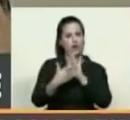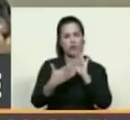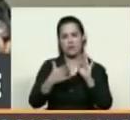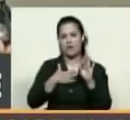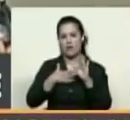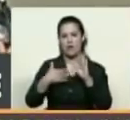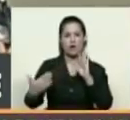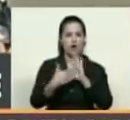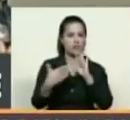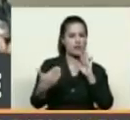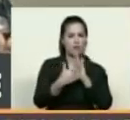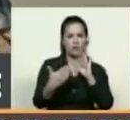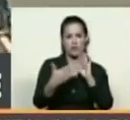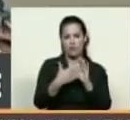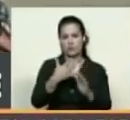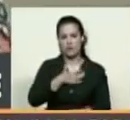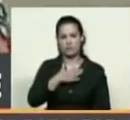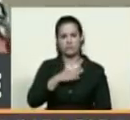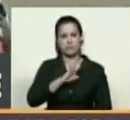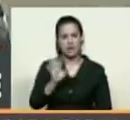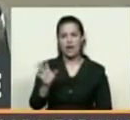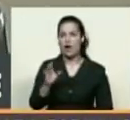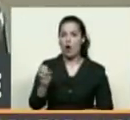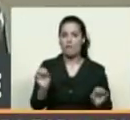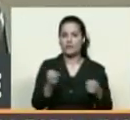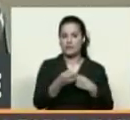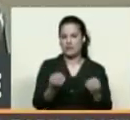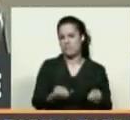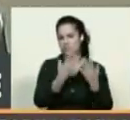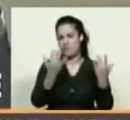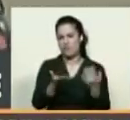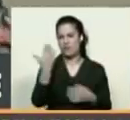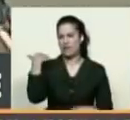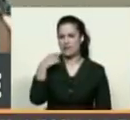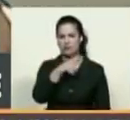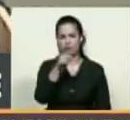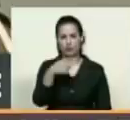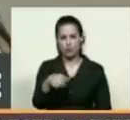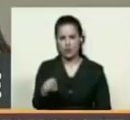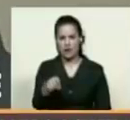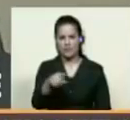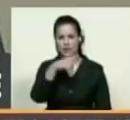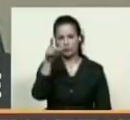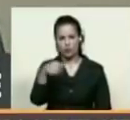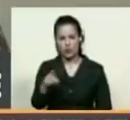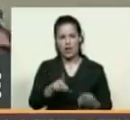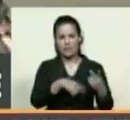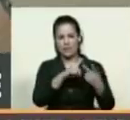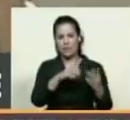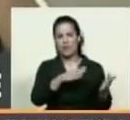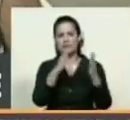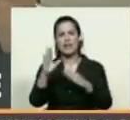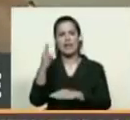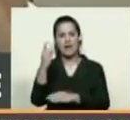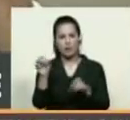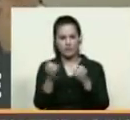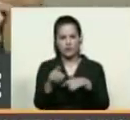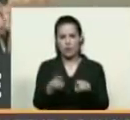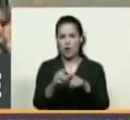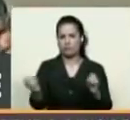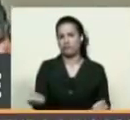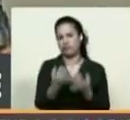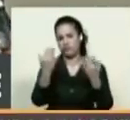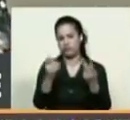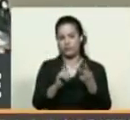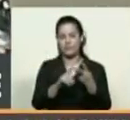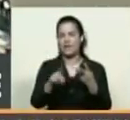las infraestructuras. Ya nos habían quemado una hora en el estado Zulia, la infraestructura en el estado Lara, infraestructura